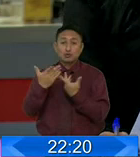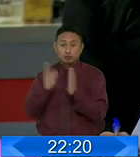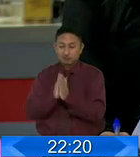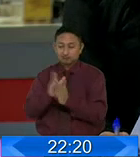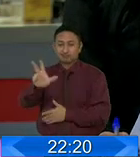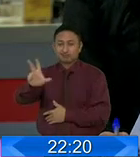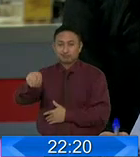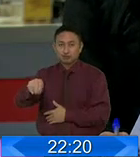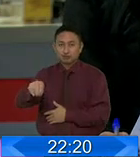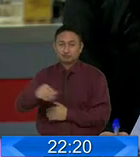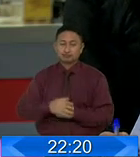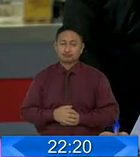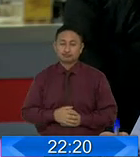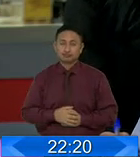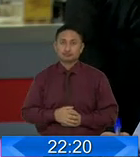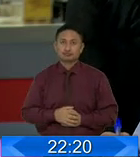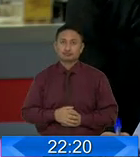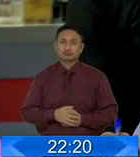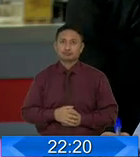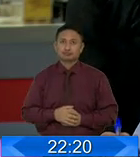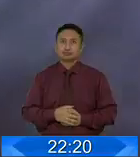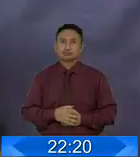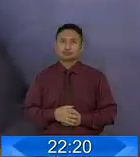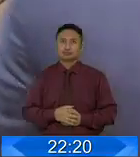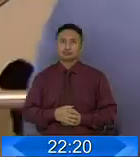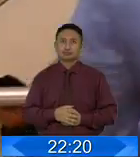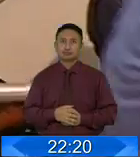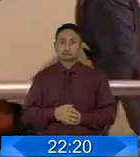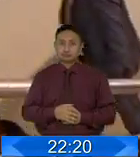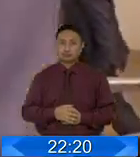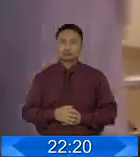petición de otros 5 procesados.